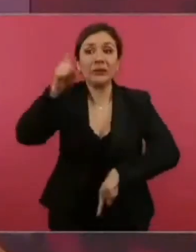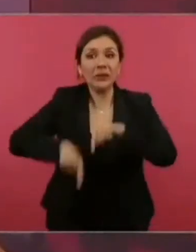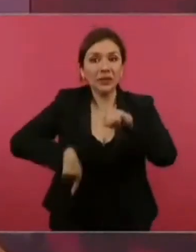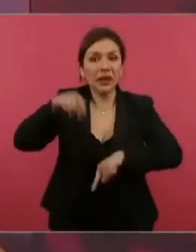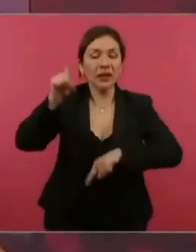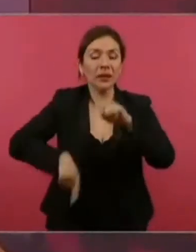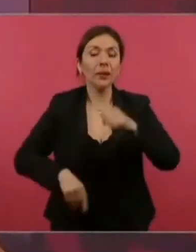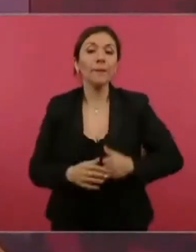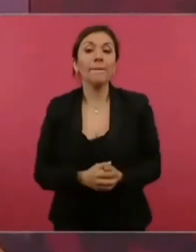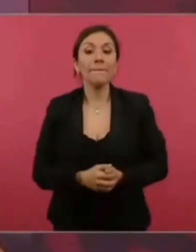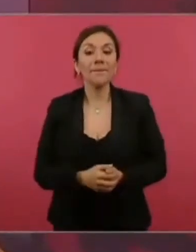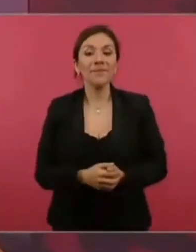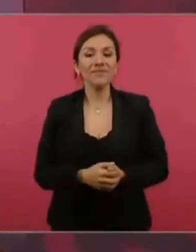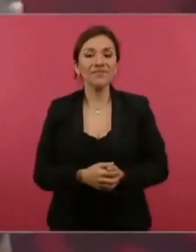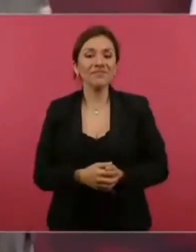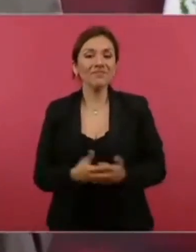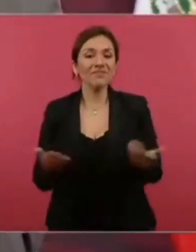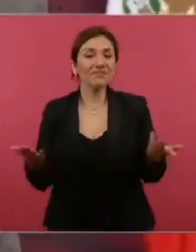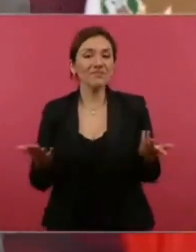Entonces, es